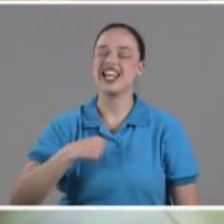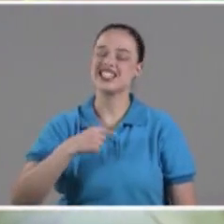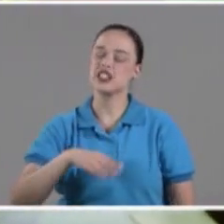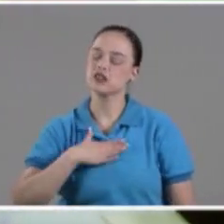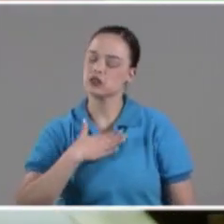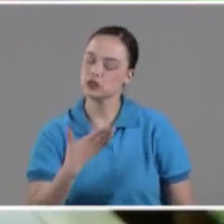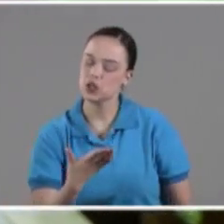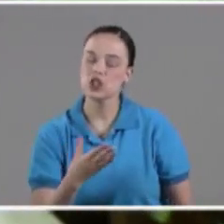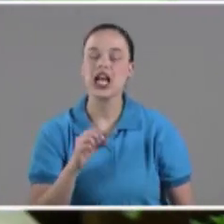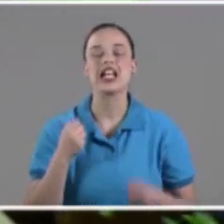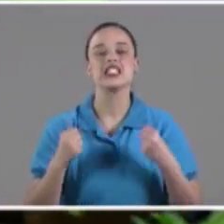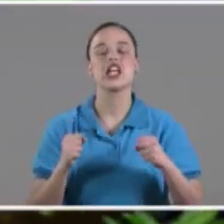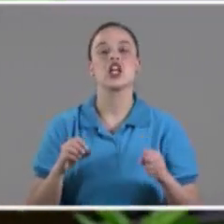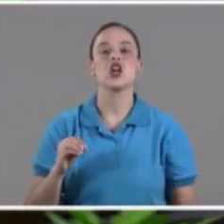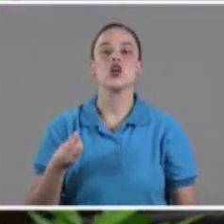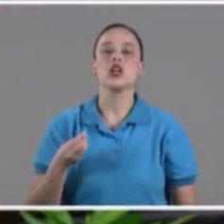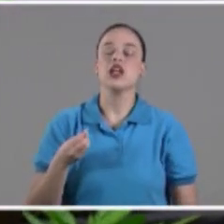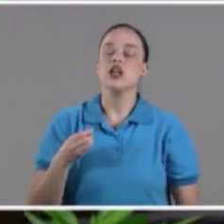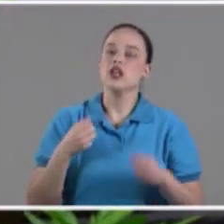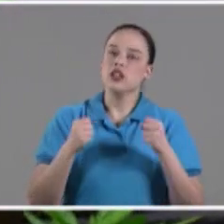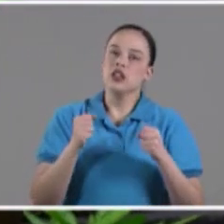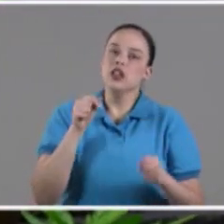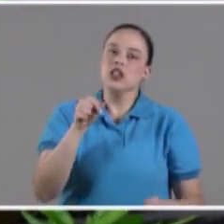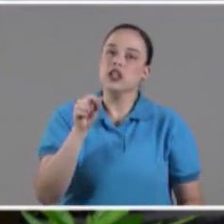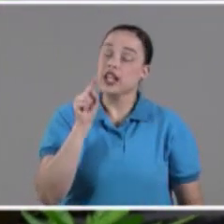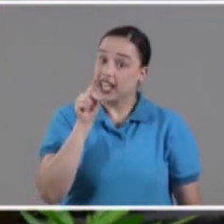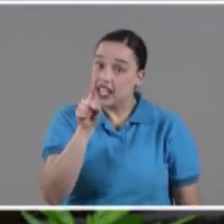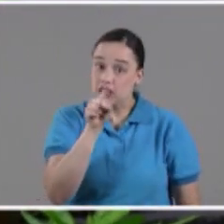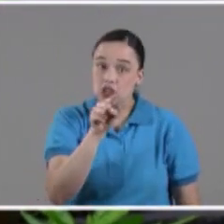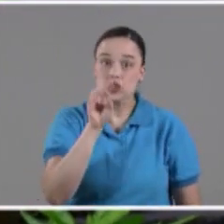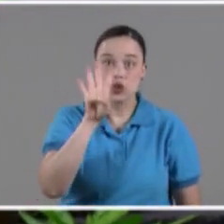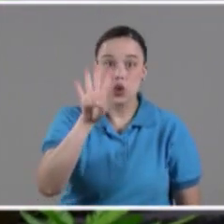a hacer lo que hicieron esos cuatro niños